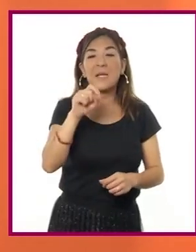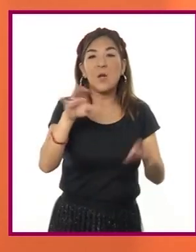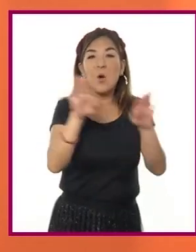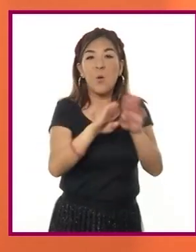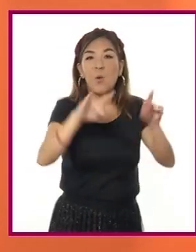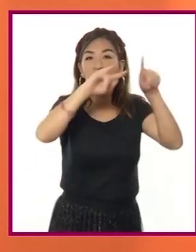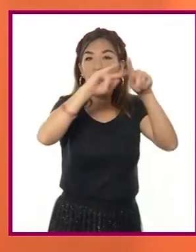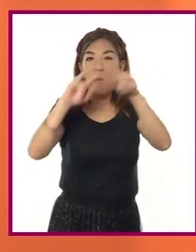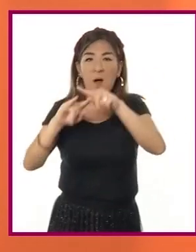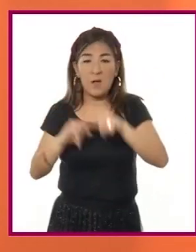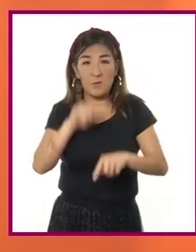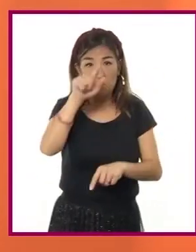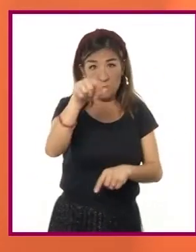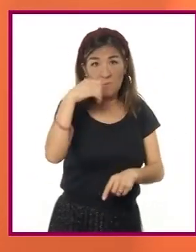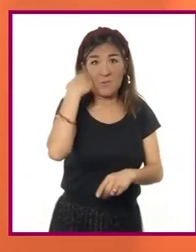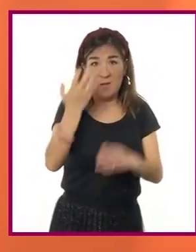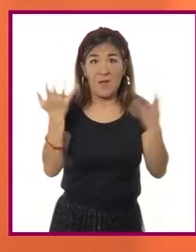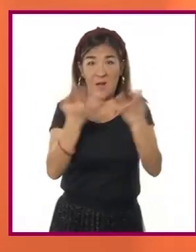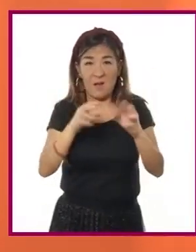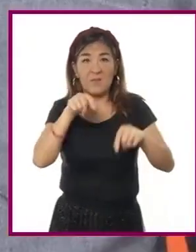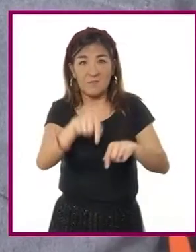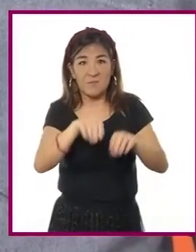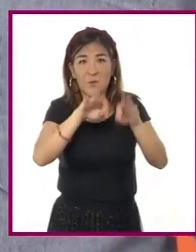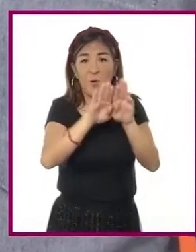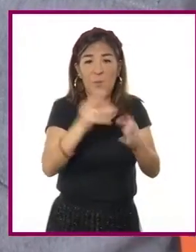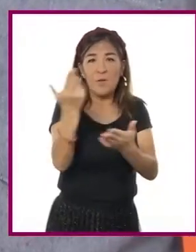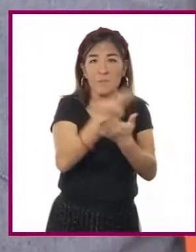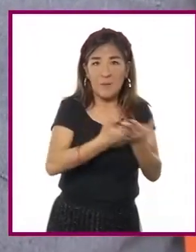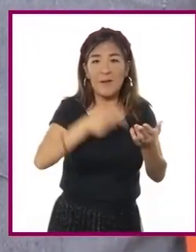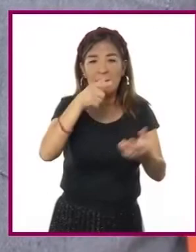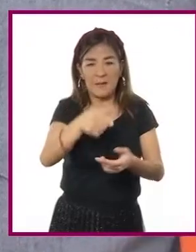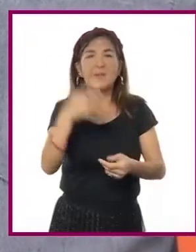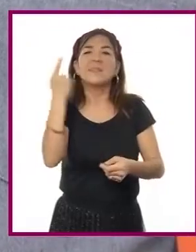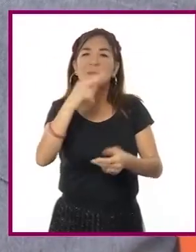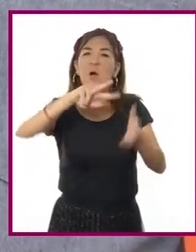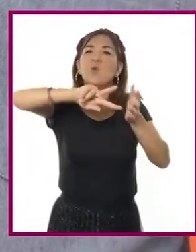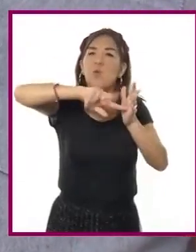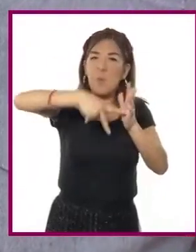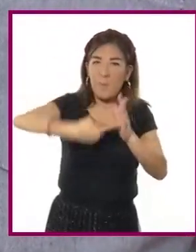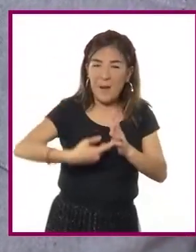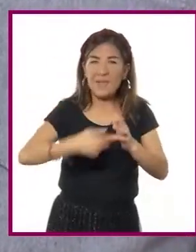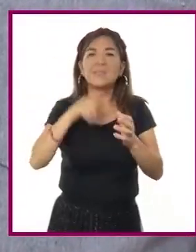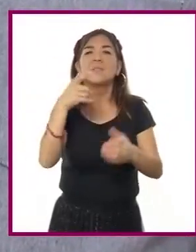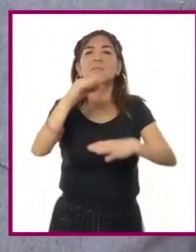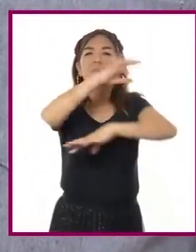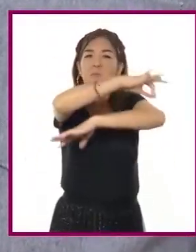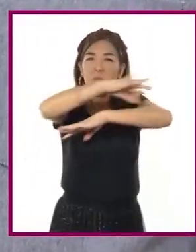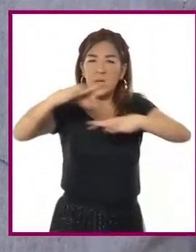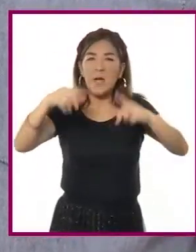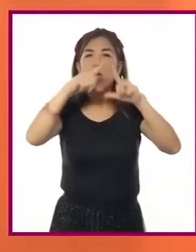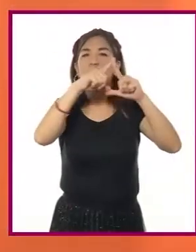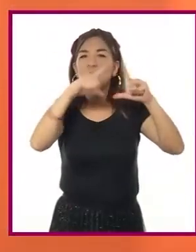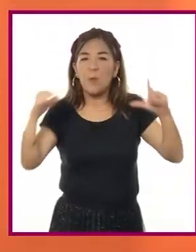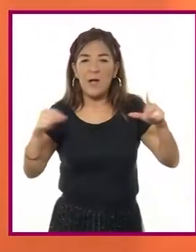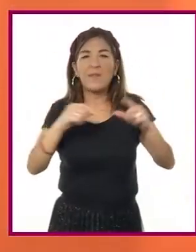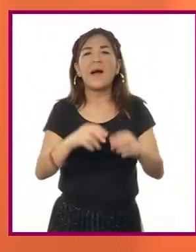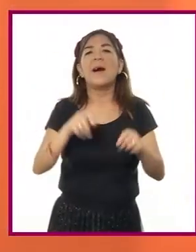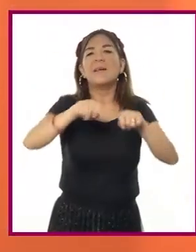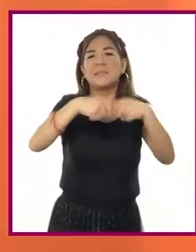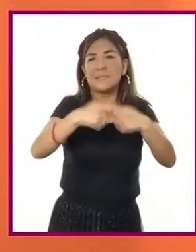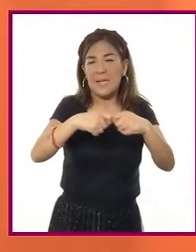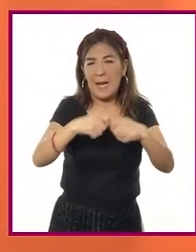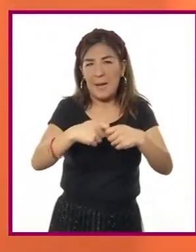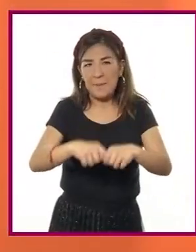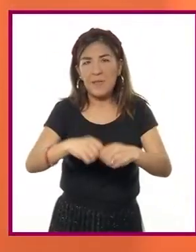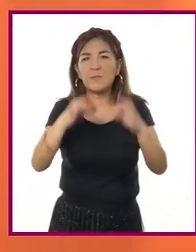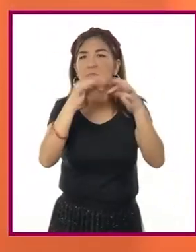construirlo en casa, necesitan de su compás, escuadra, un poco de cartón, estambre de color, tijeras,